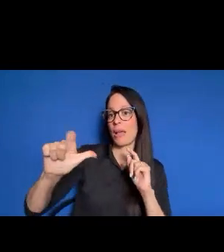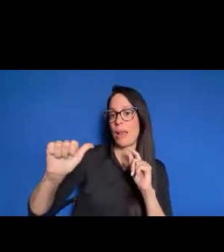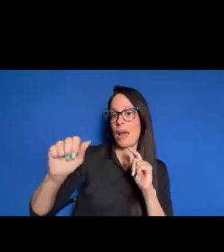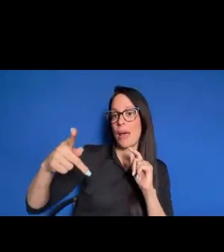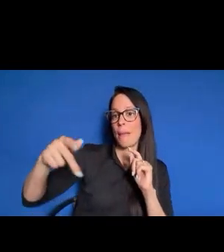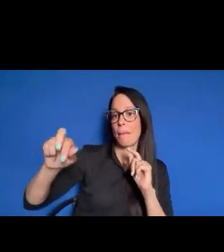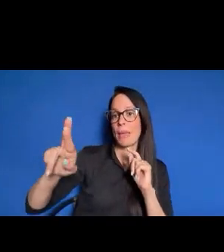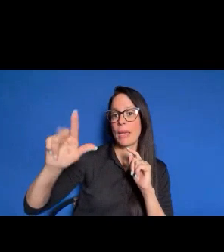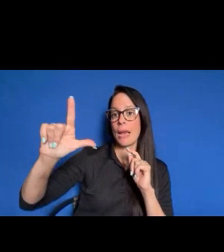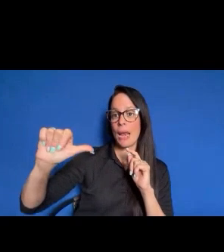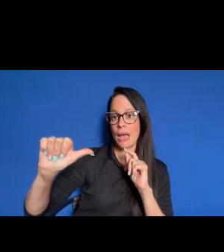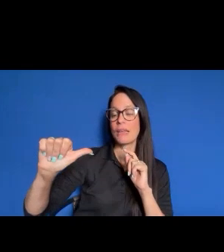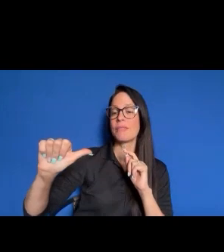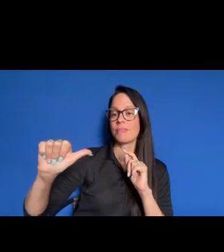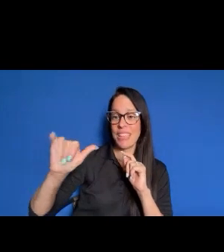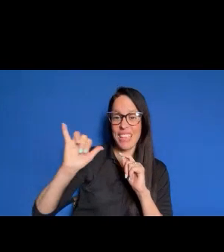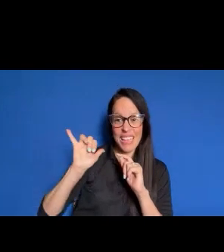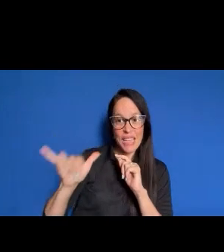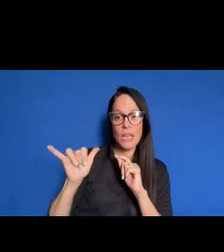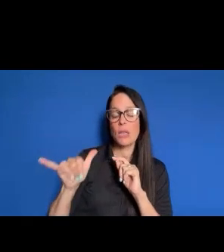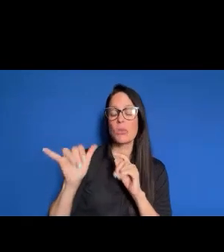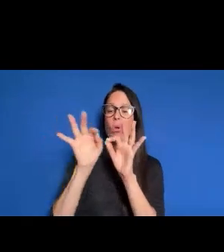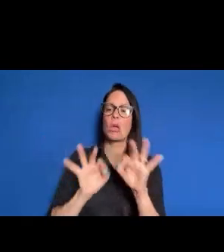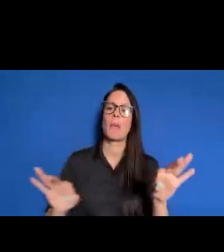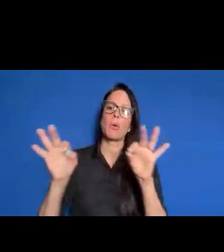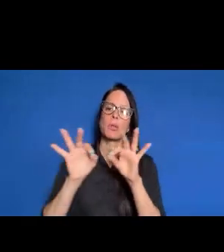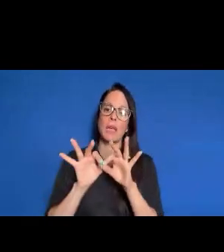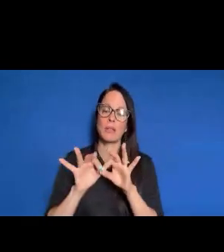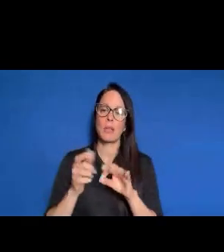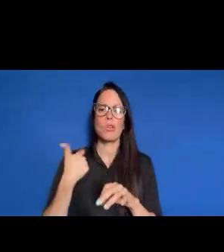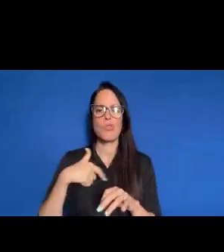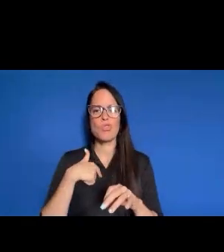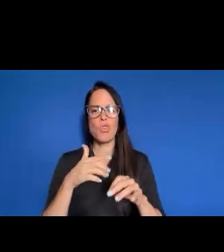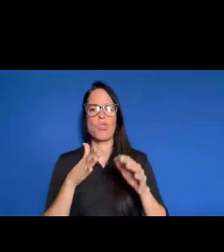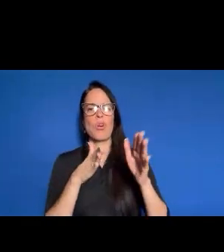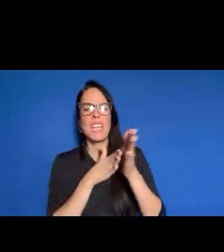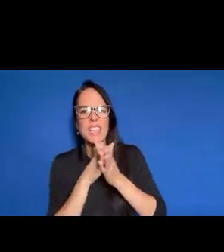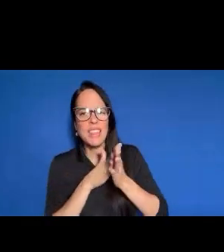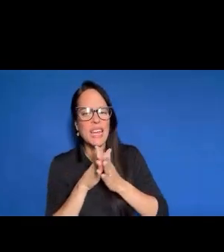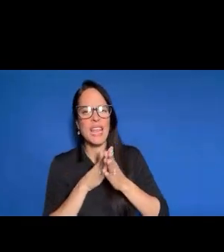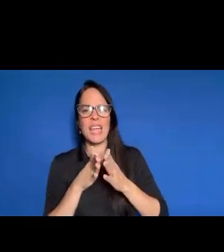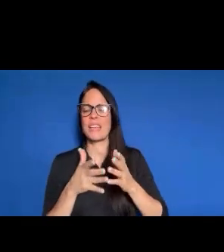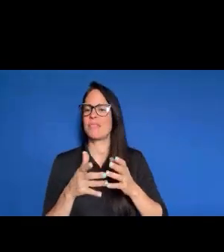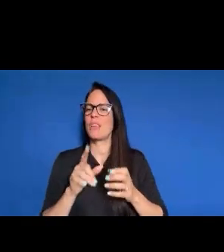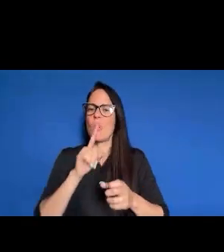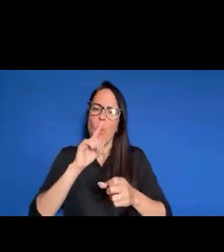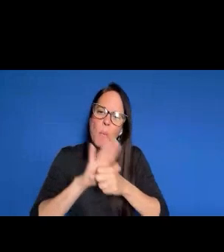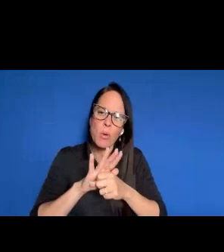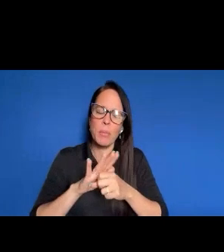pues que eso es bien importante, el interés, el compromiso de